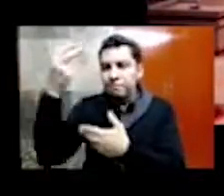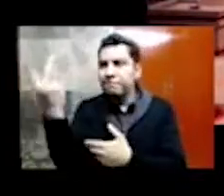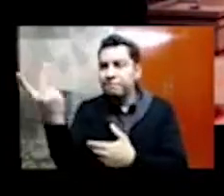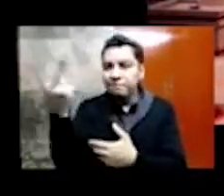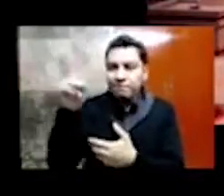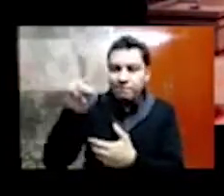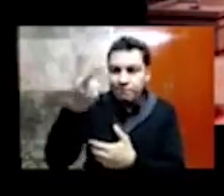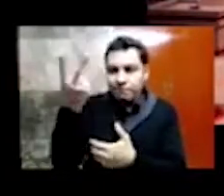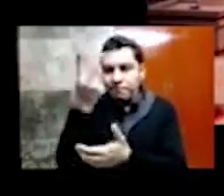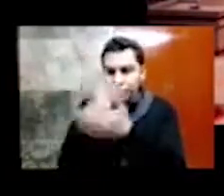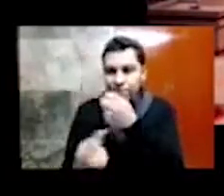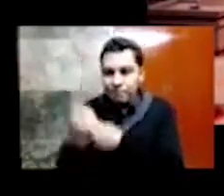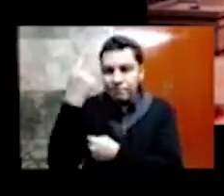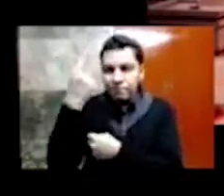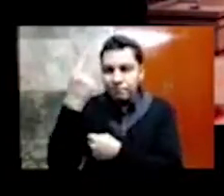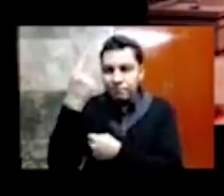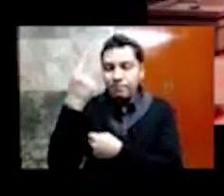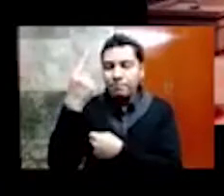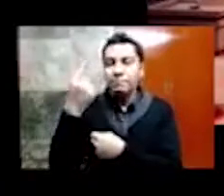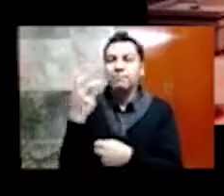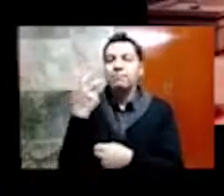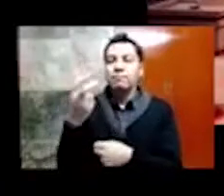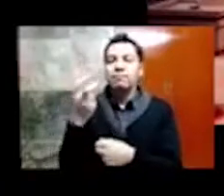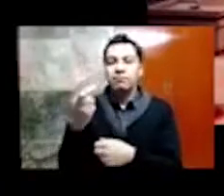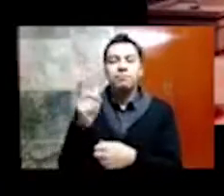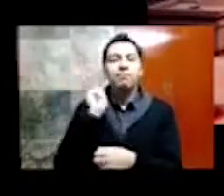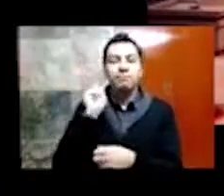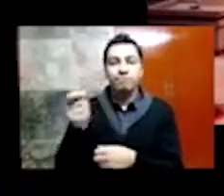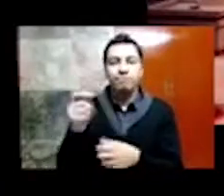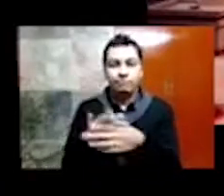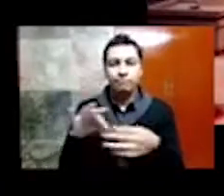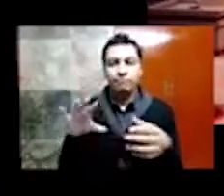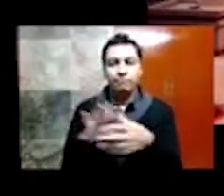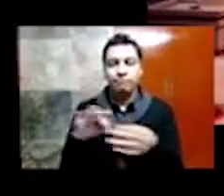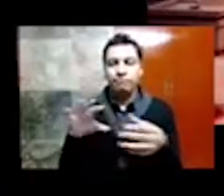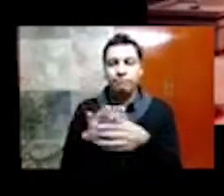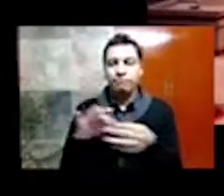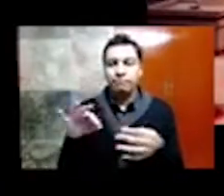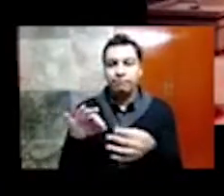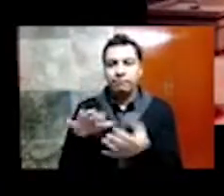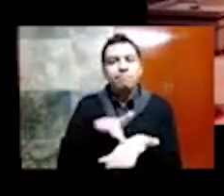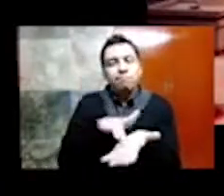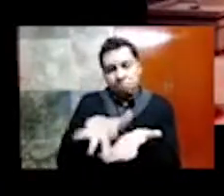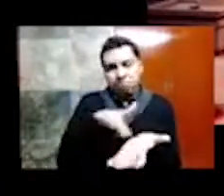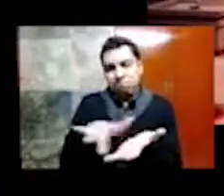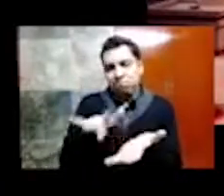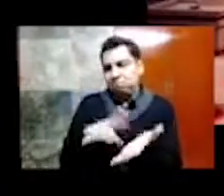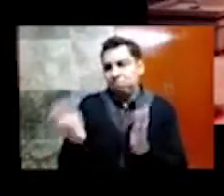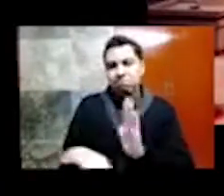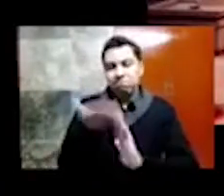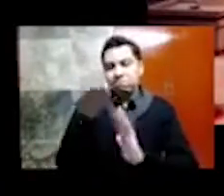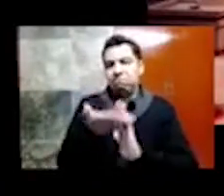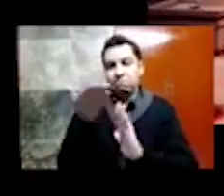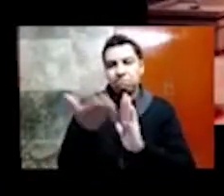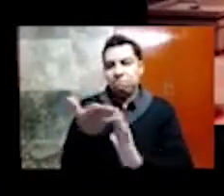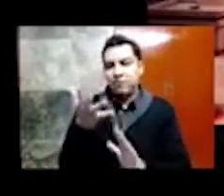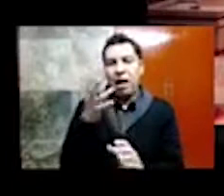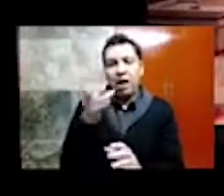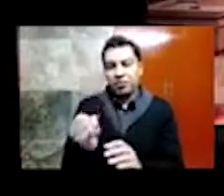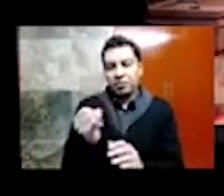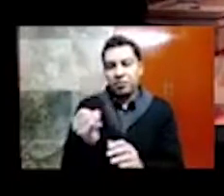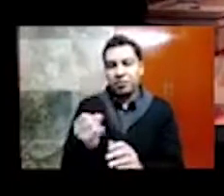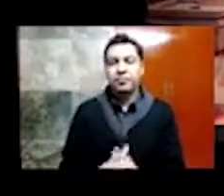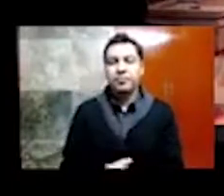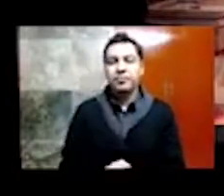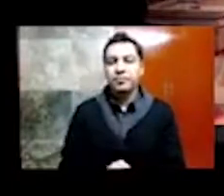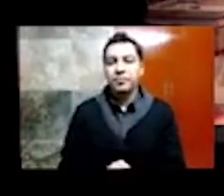edificios es una contribución a la, al urbanismo y arquitectura mesoamericano de los pueblos de habla